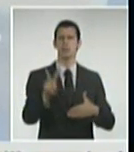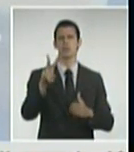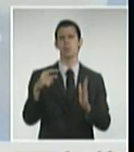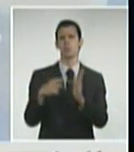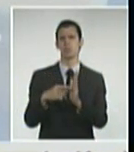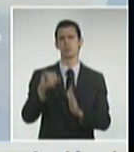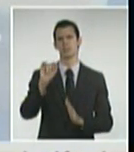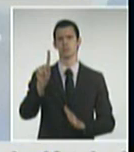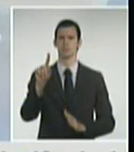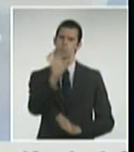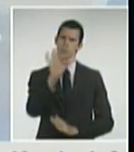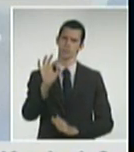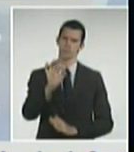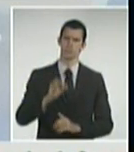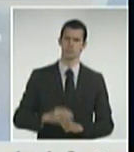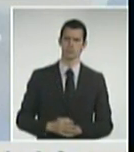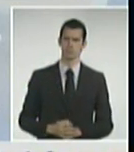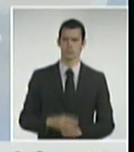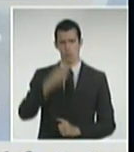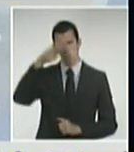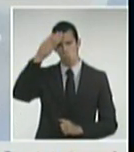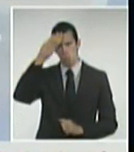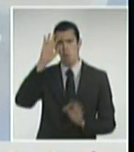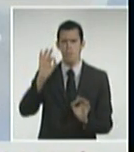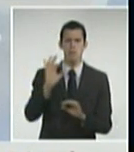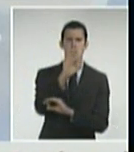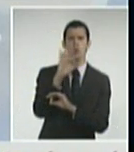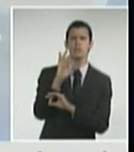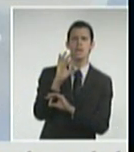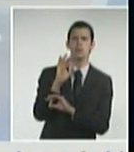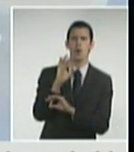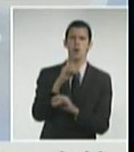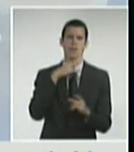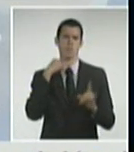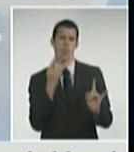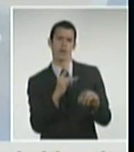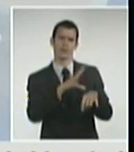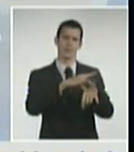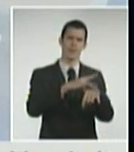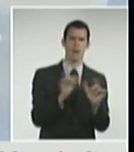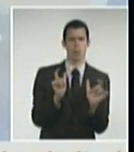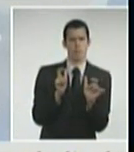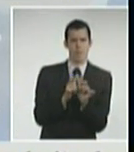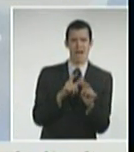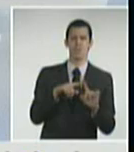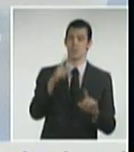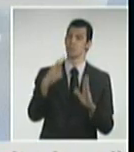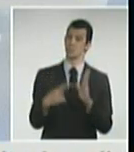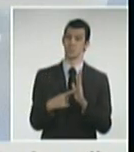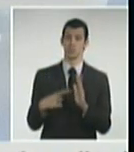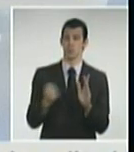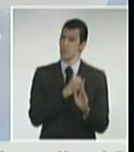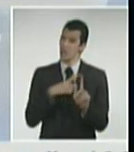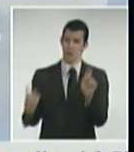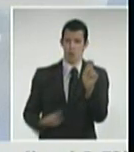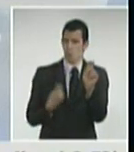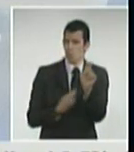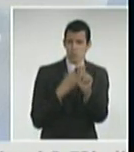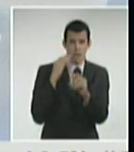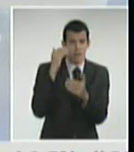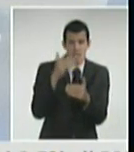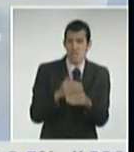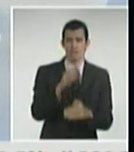2,61%. Inferior en estos momentos, aunque seguimos batallando para que este número de fallecidos diarios